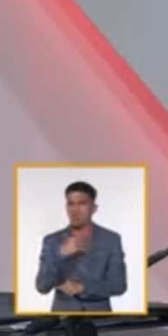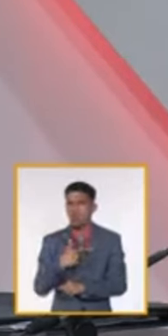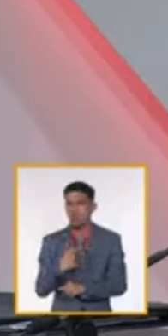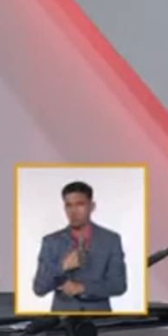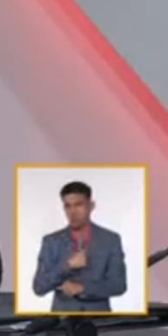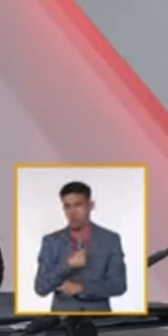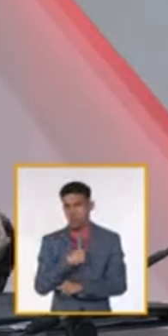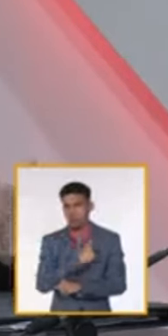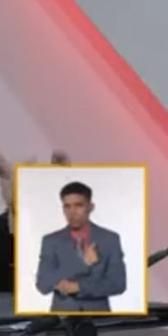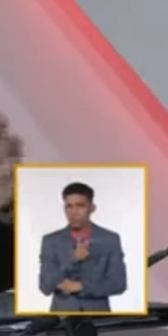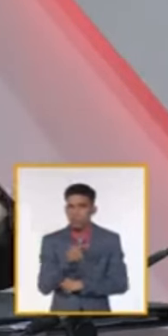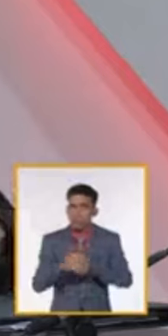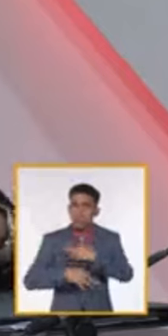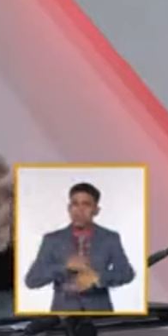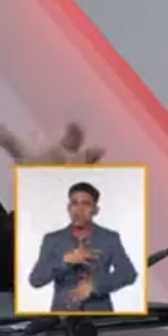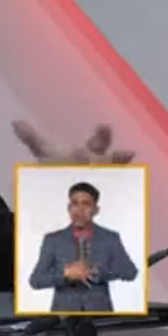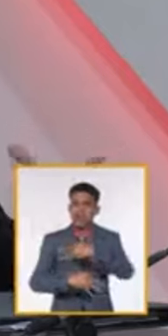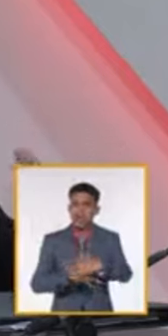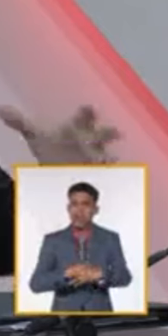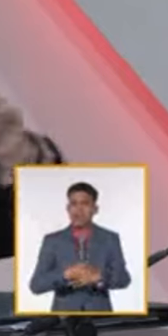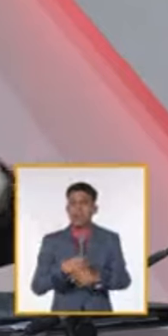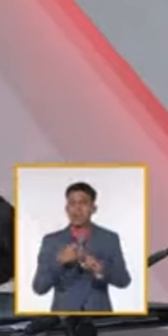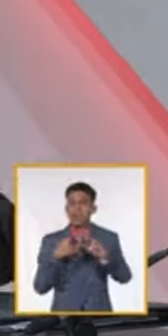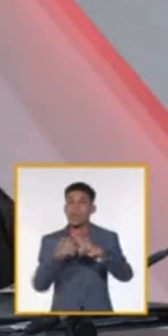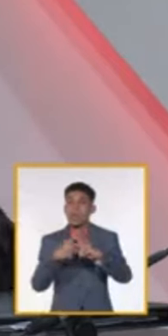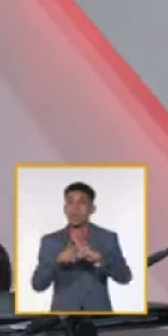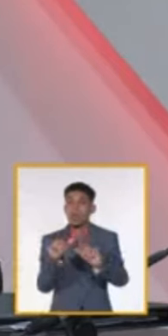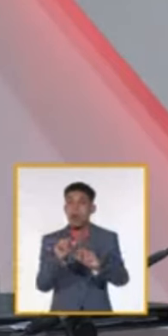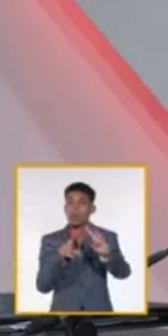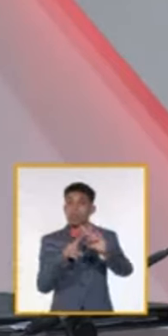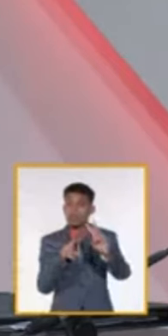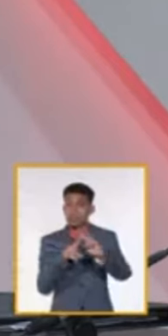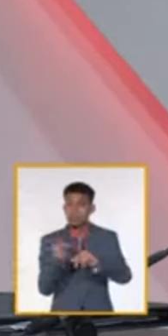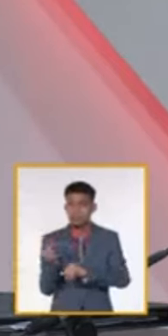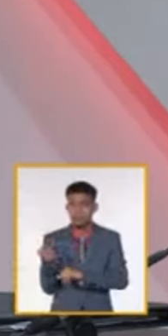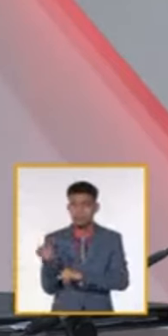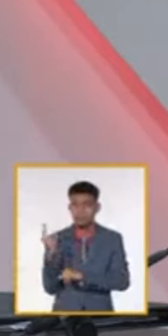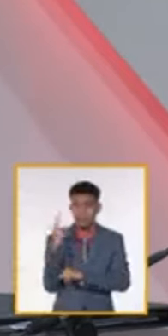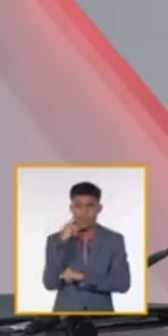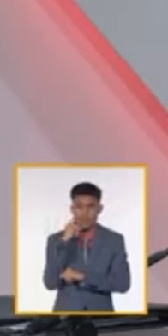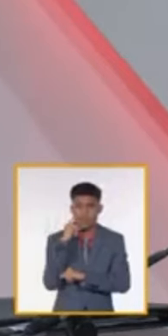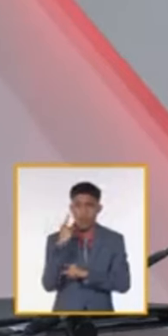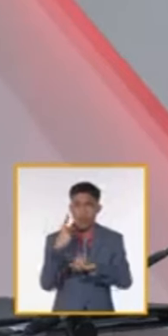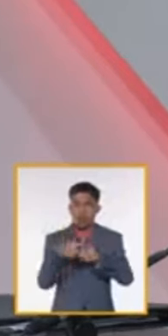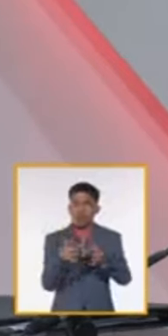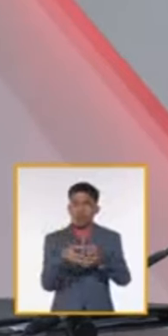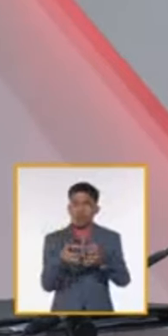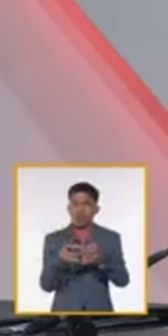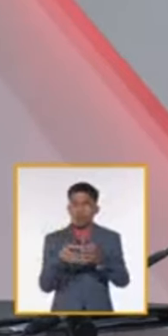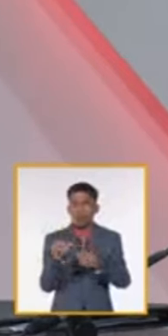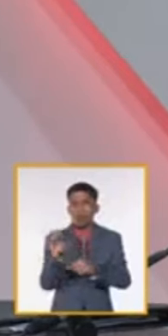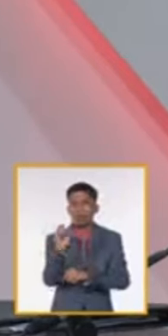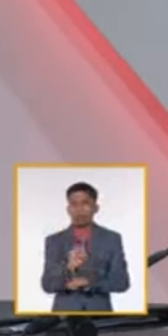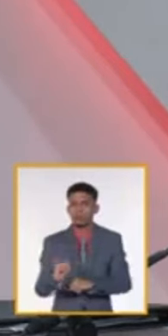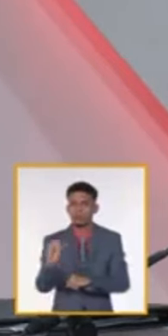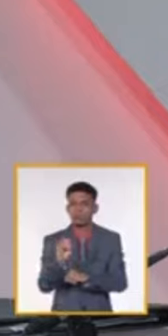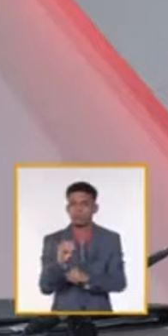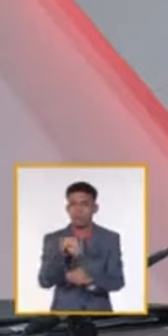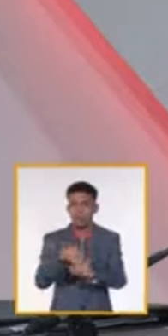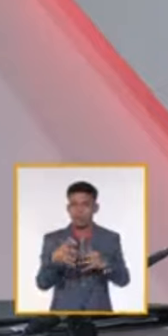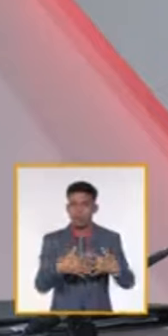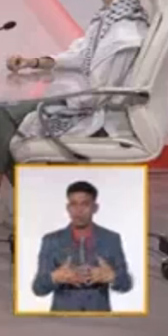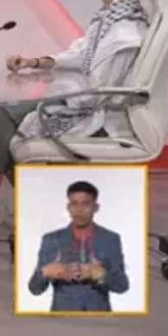va acompañado por los medios, va acompañado por otras fuerzas de la sociedad imperial estadounidense. Bueno,